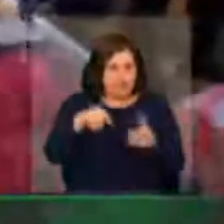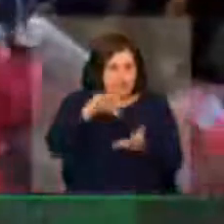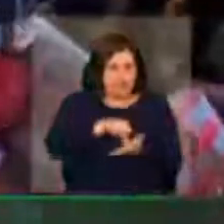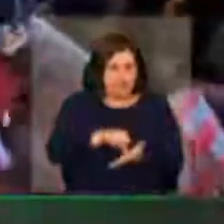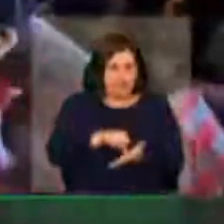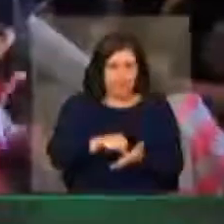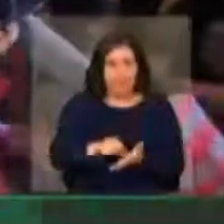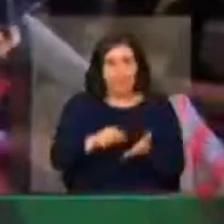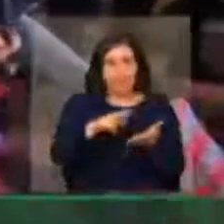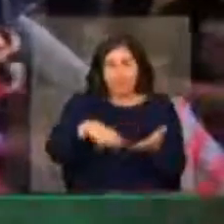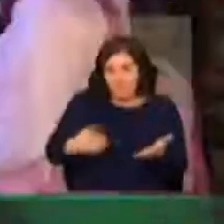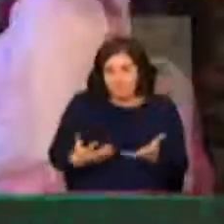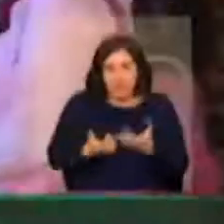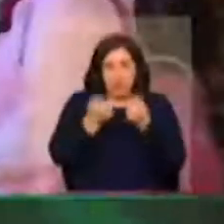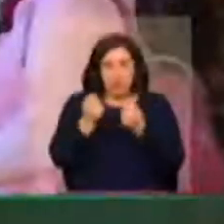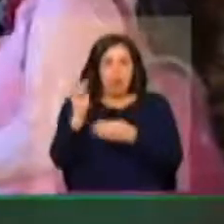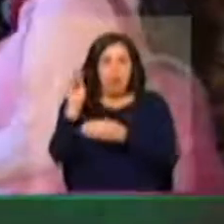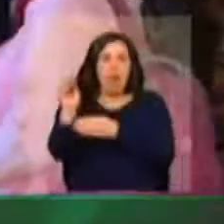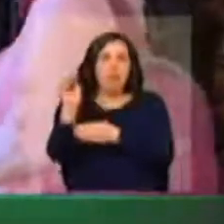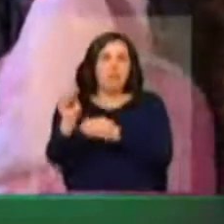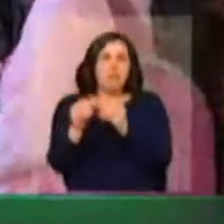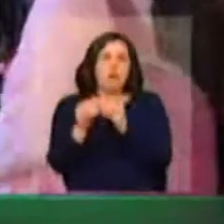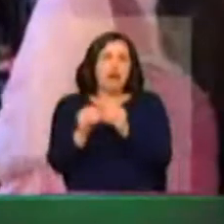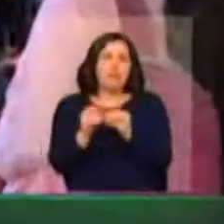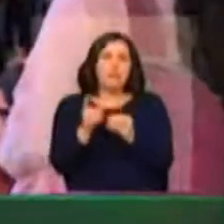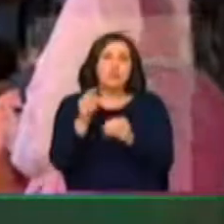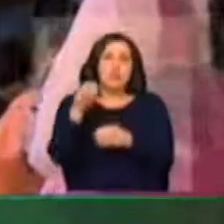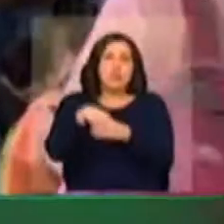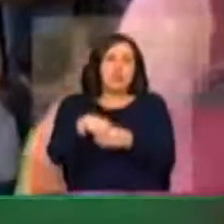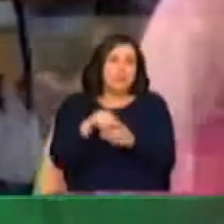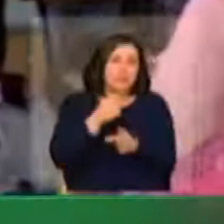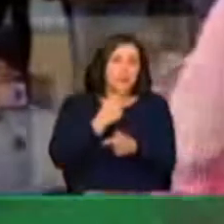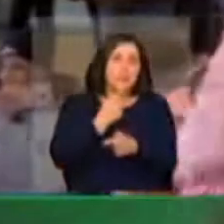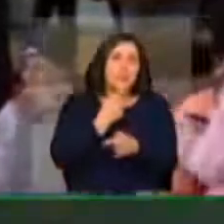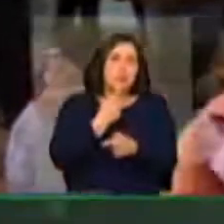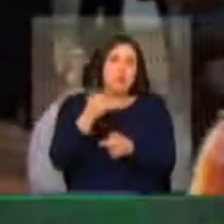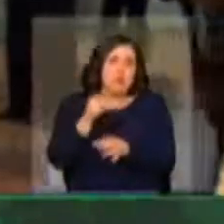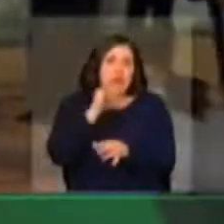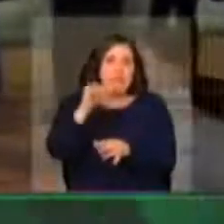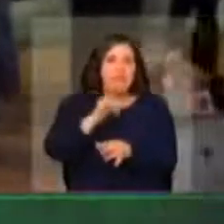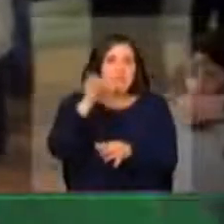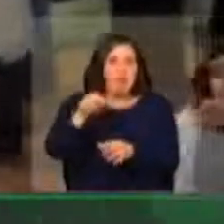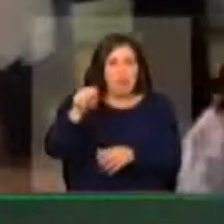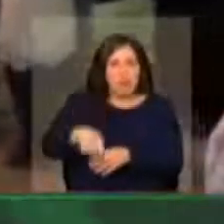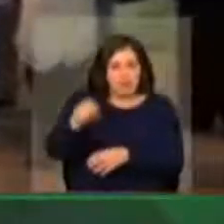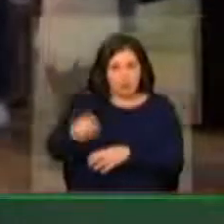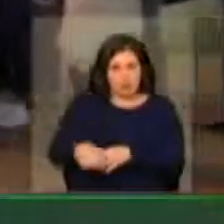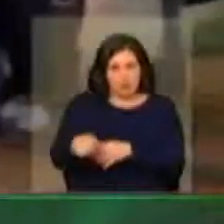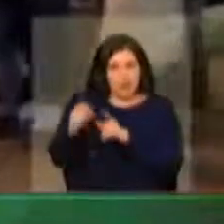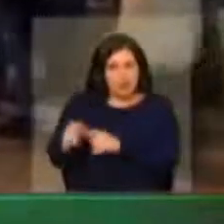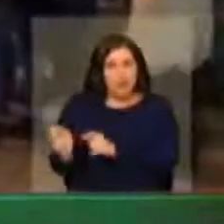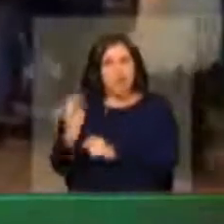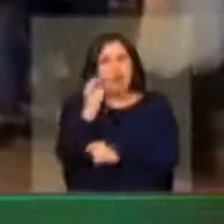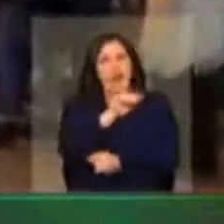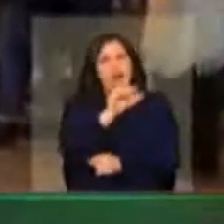de la policía el hallazgo para que informe a la justicia. Lo recabado debe llegar a los jueces que intervinieron en cada una de esas causas.